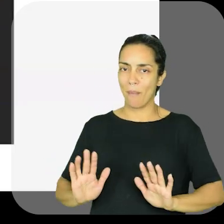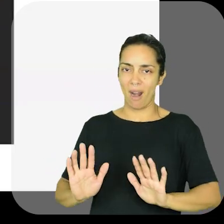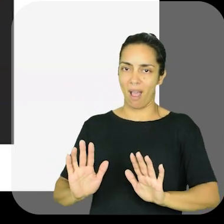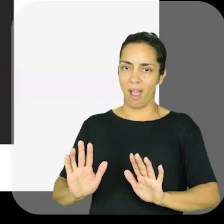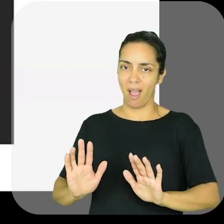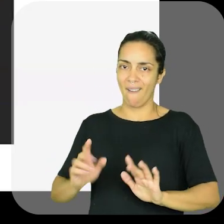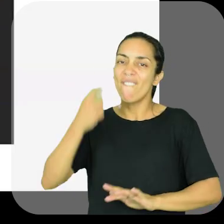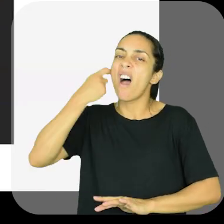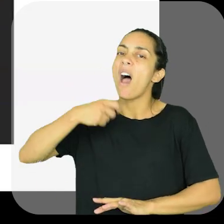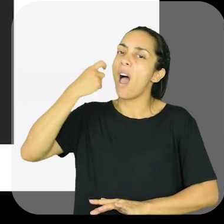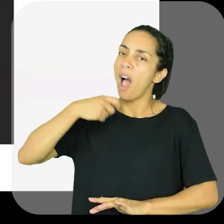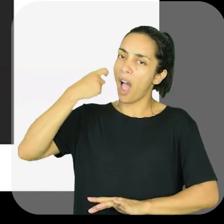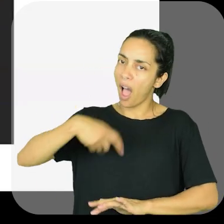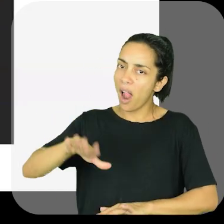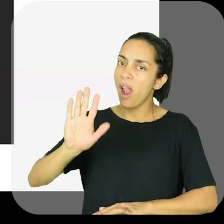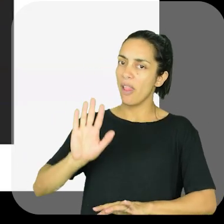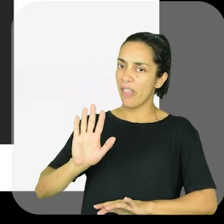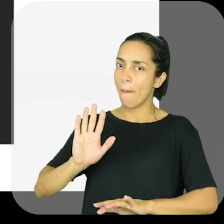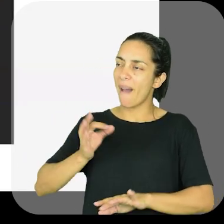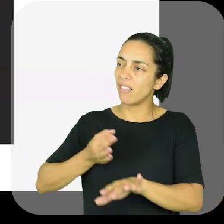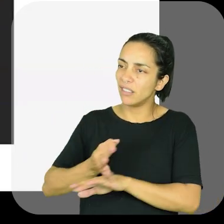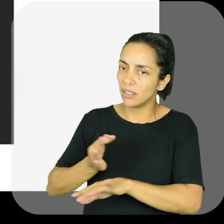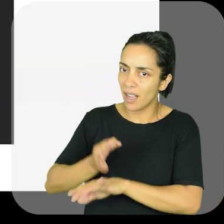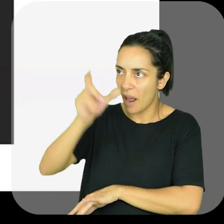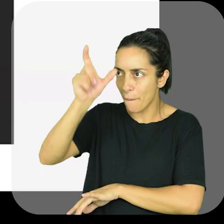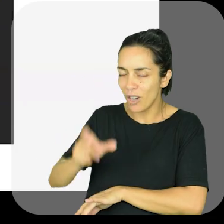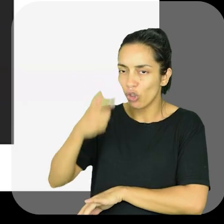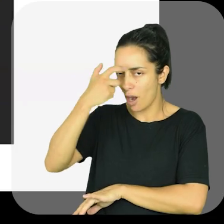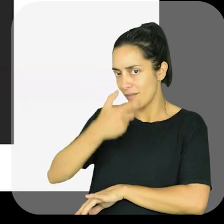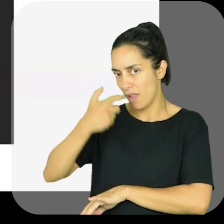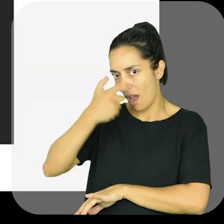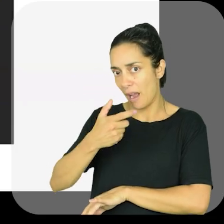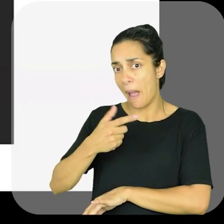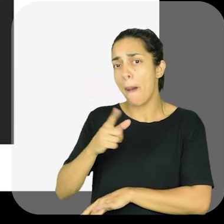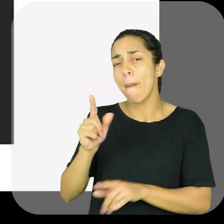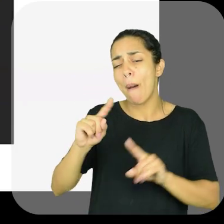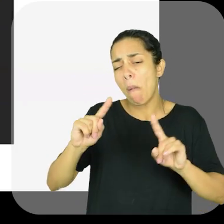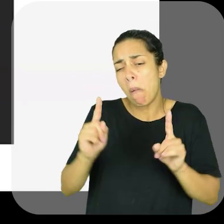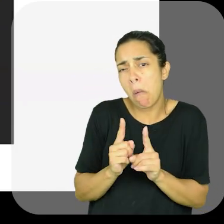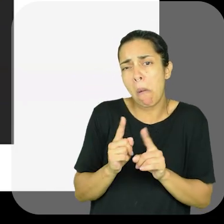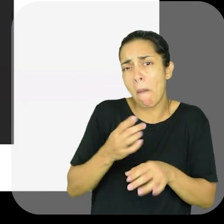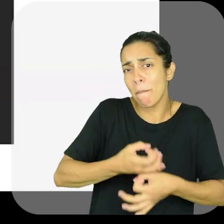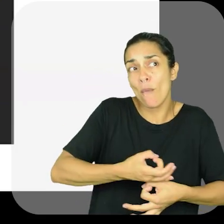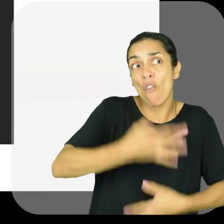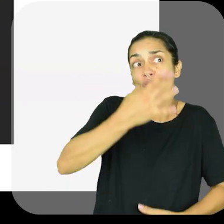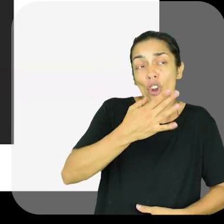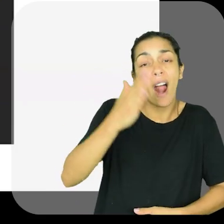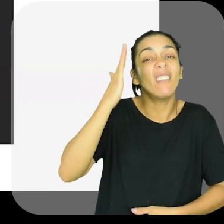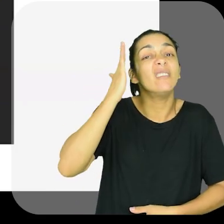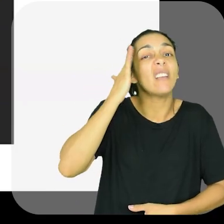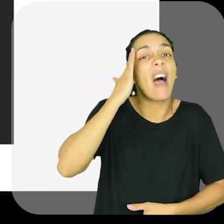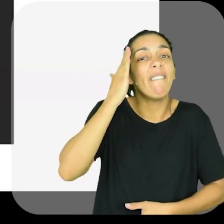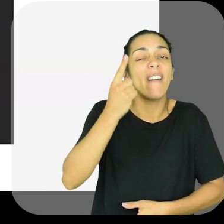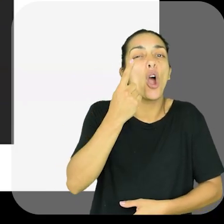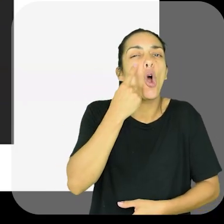ciegos, porque son pocos o somos pocos los profesionales que tenemos el conocimiento sobre la